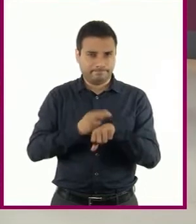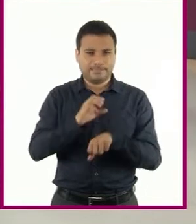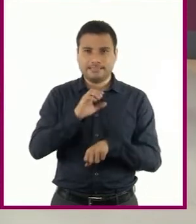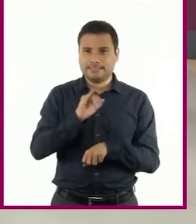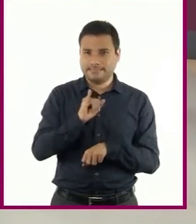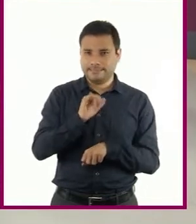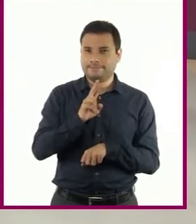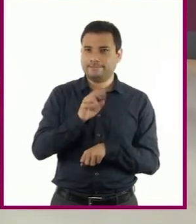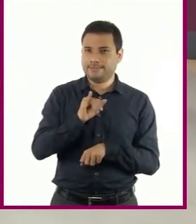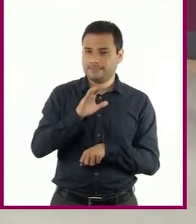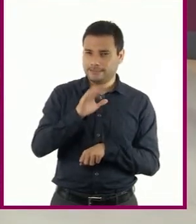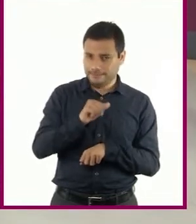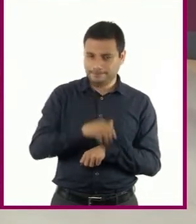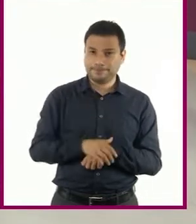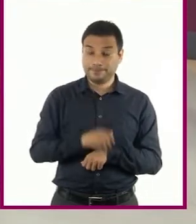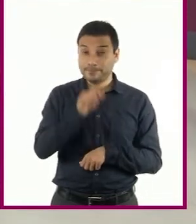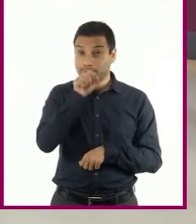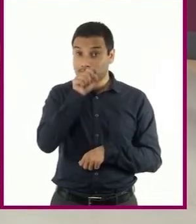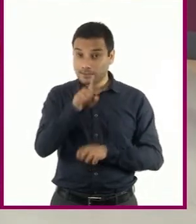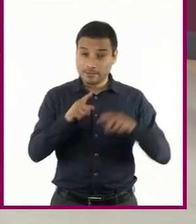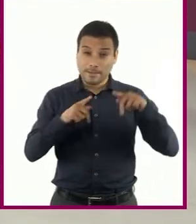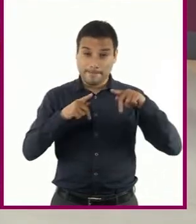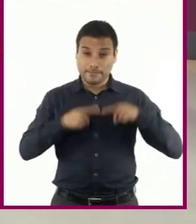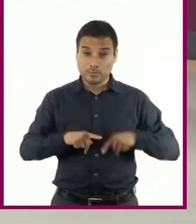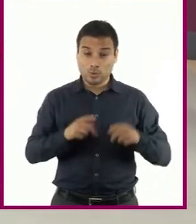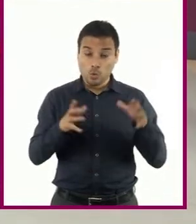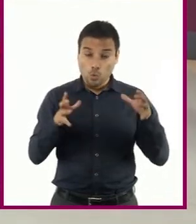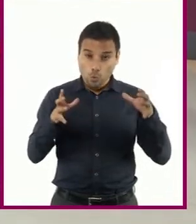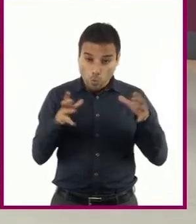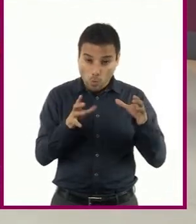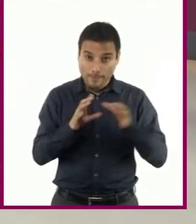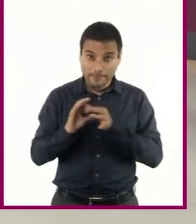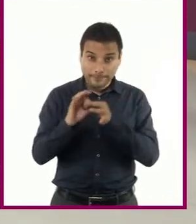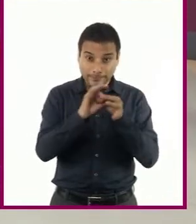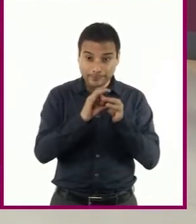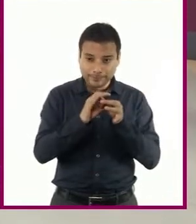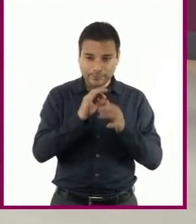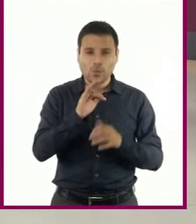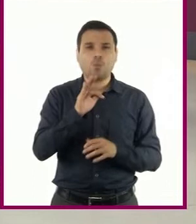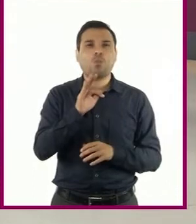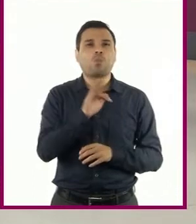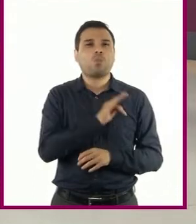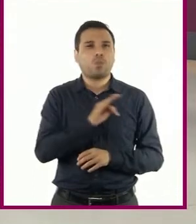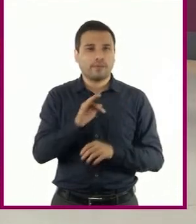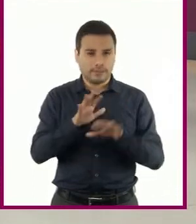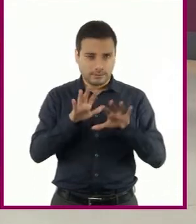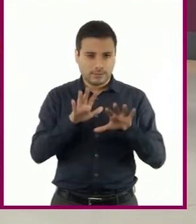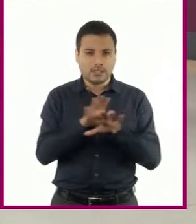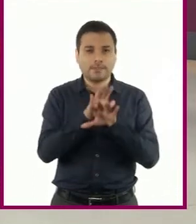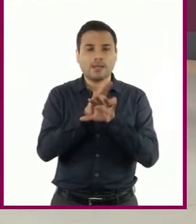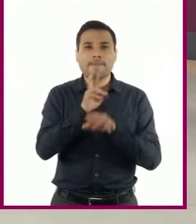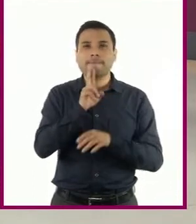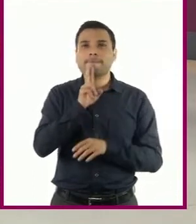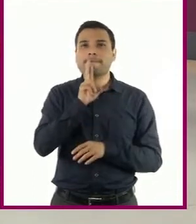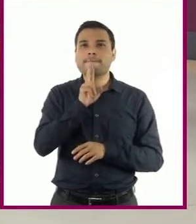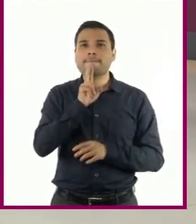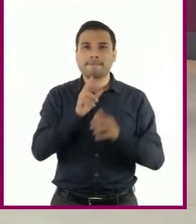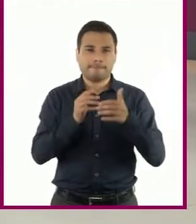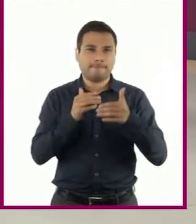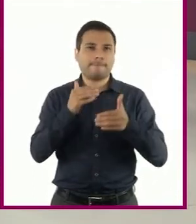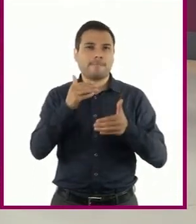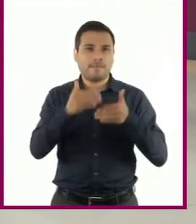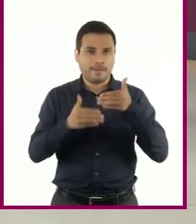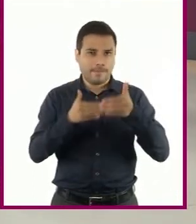comunidad, sino porque con la unión de voluntades y esfuerzos se pueden alcanzar los cambios y mejoras que necesitan sus